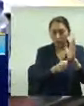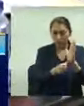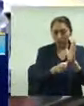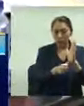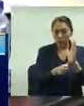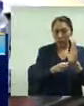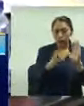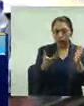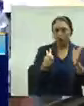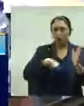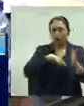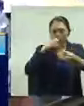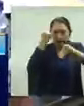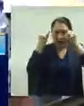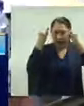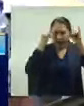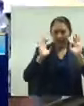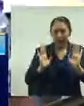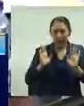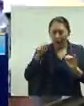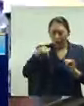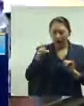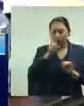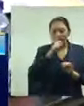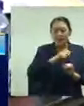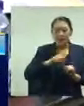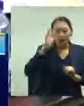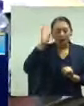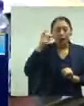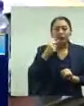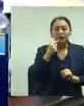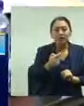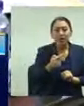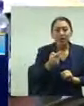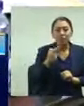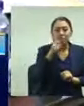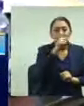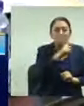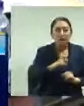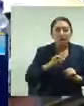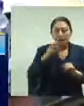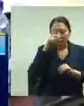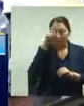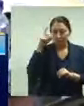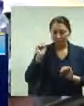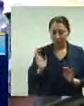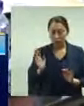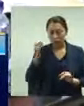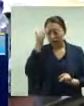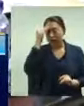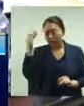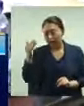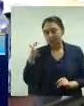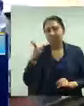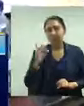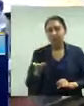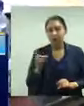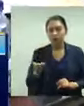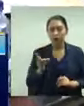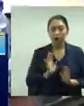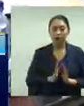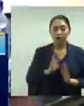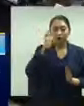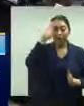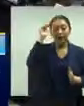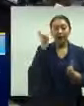rescatarlo. Nuestra idea sería que en ese momento no vale la pena porque la respuesta fue que no tienen nada en marcha. Gracias, señor diputado. Creo que